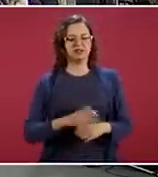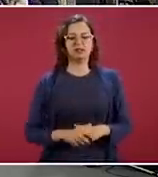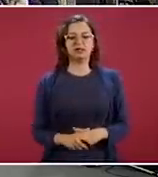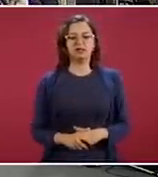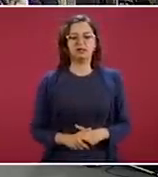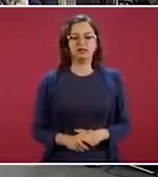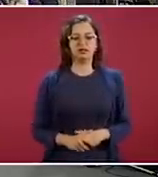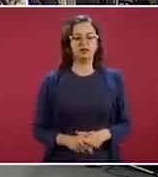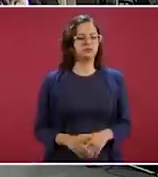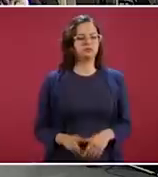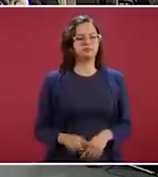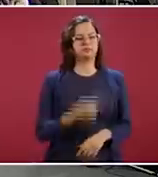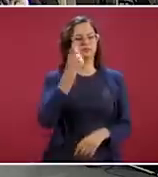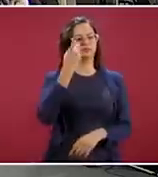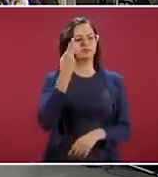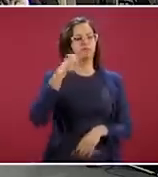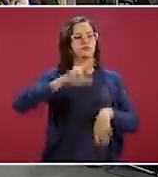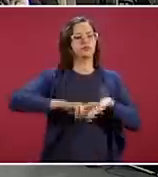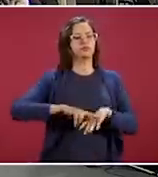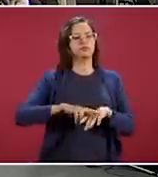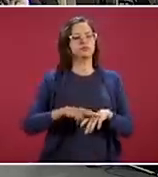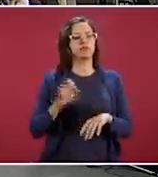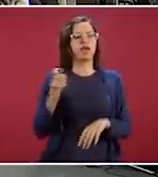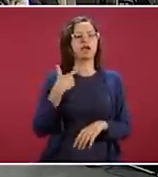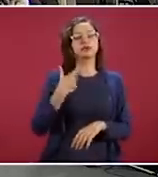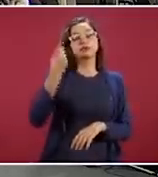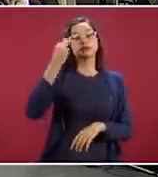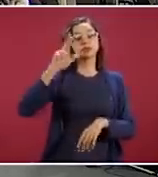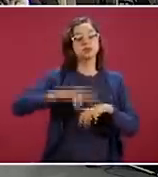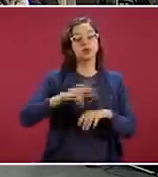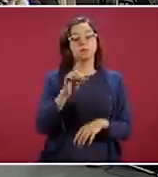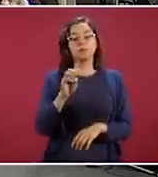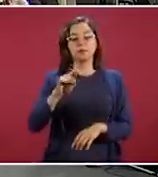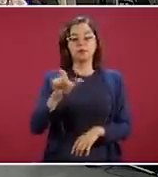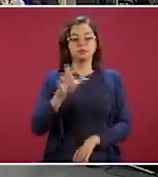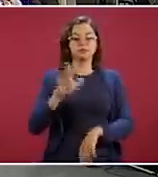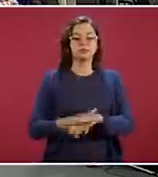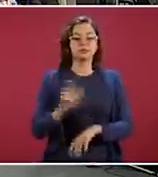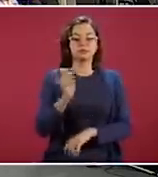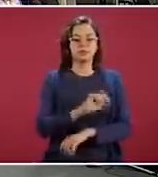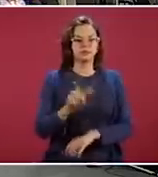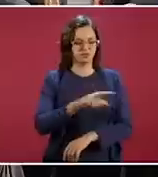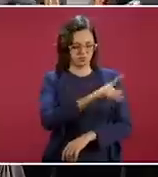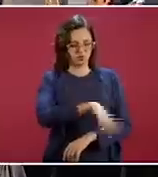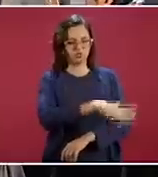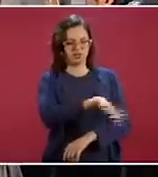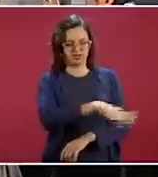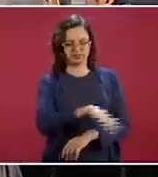Uno de los directores de Pemex, de los más famosos. A ver, búscalo.